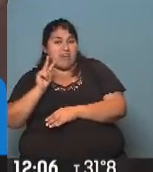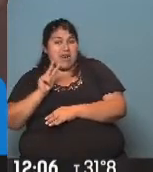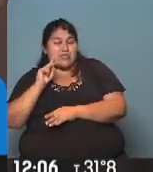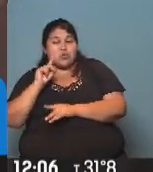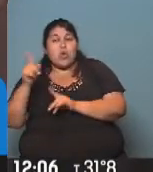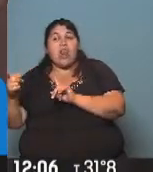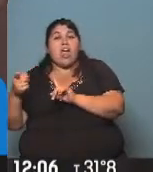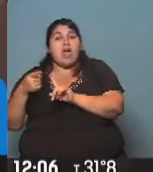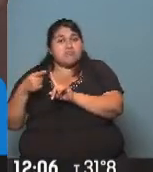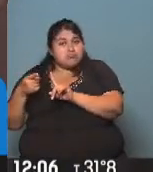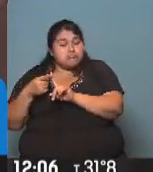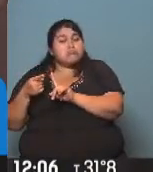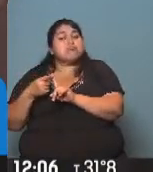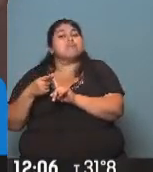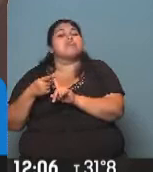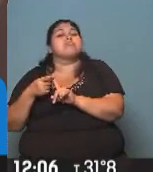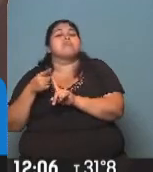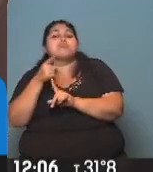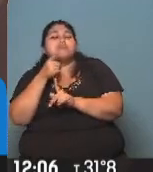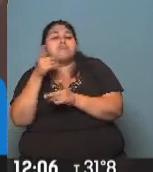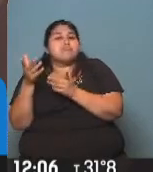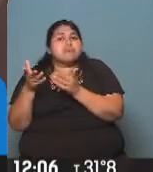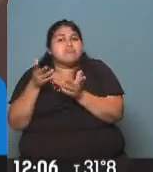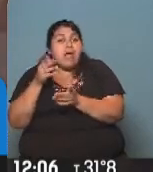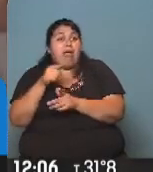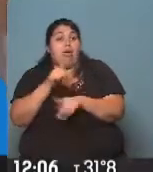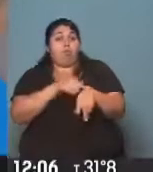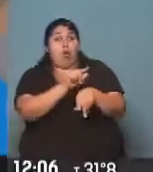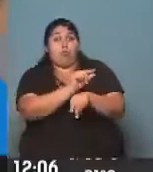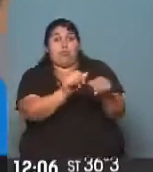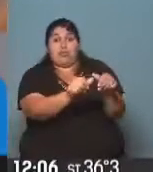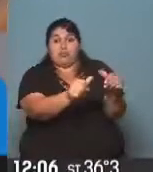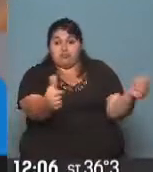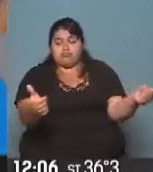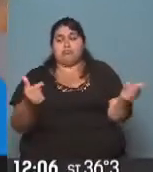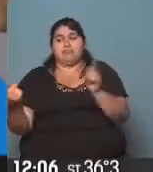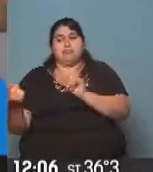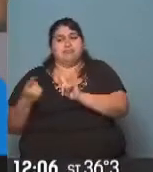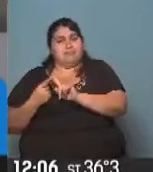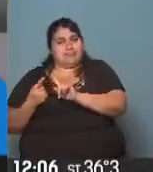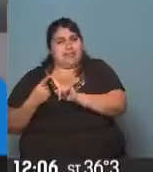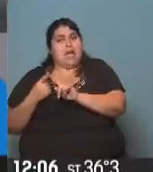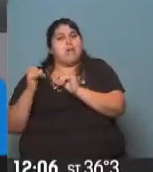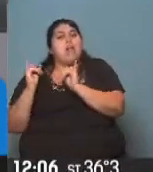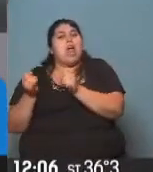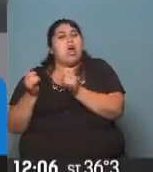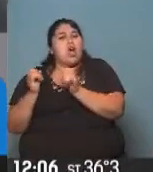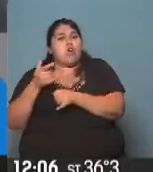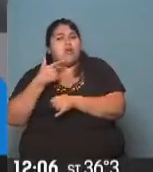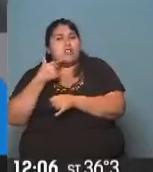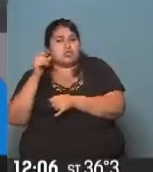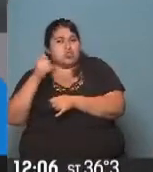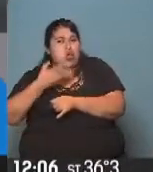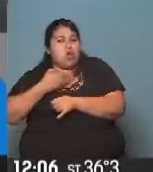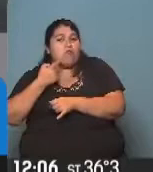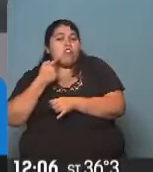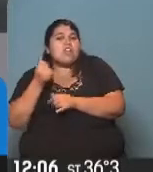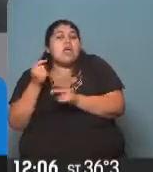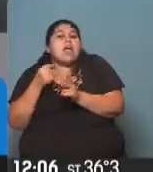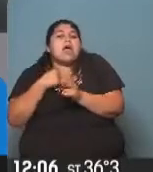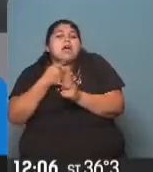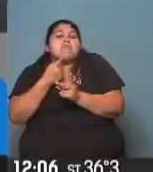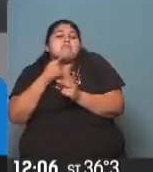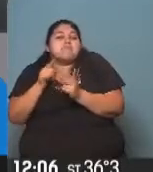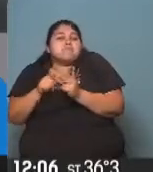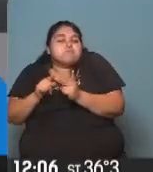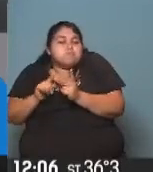de esa relación y de esa disputa una relación sentimental con la joven sofía y esta hipótesis indica que había